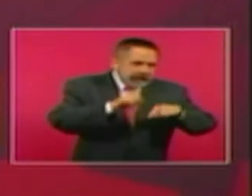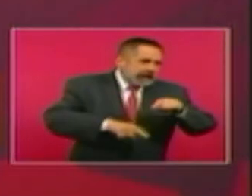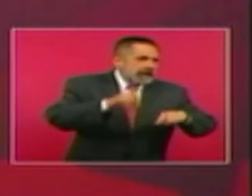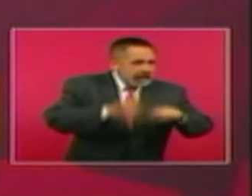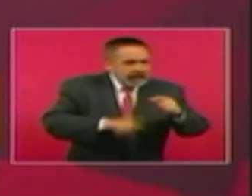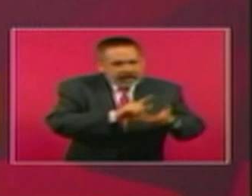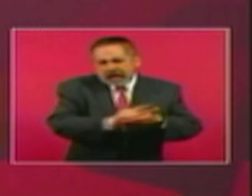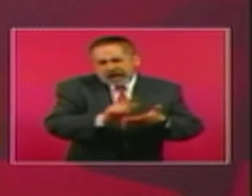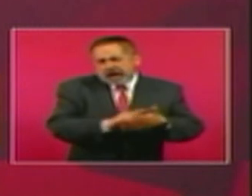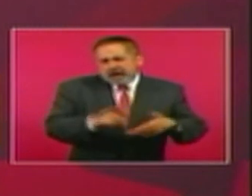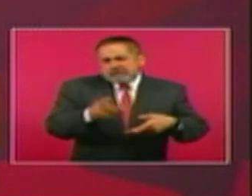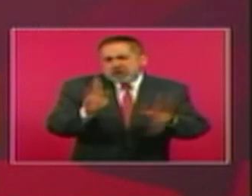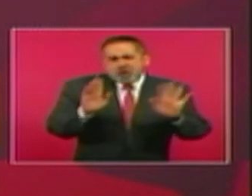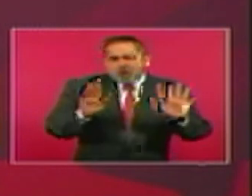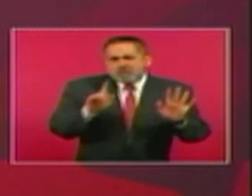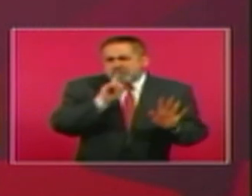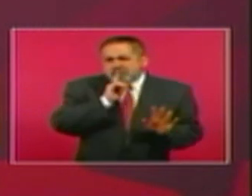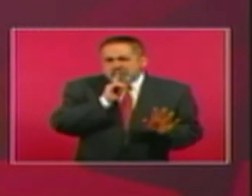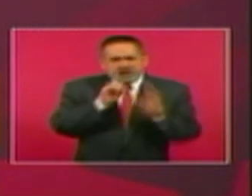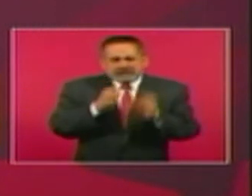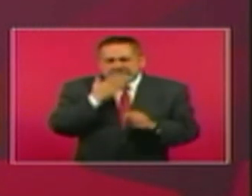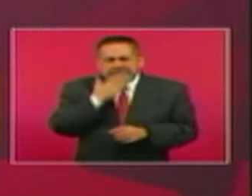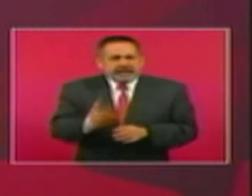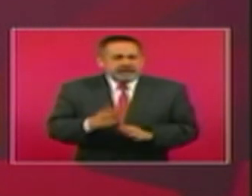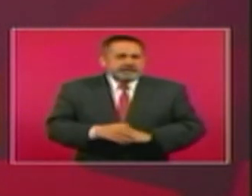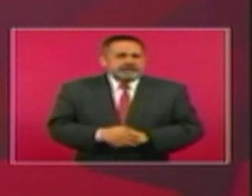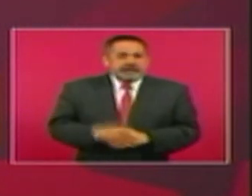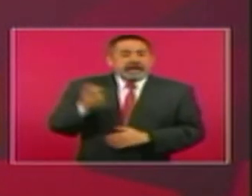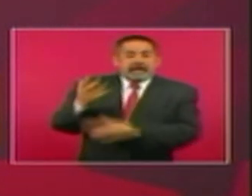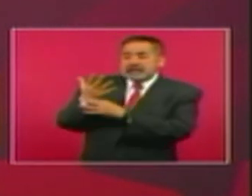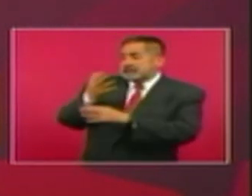se produce precisamente porque el presidente Andrés